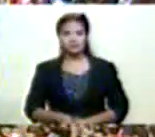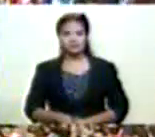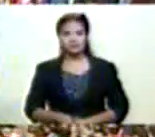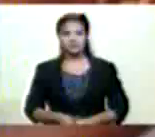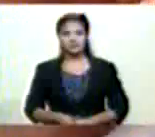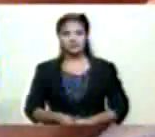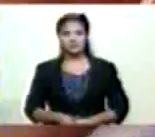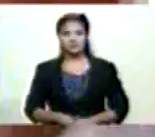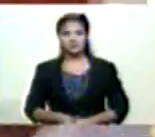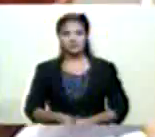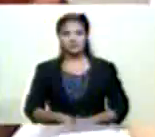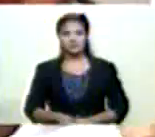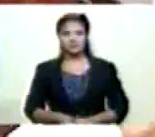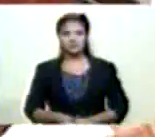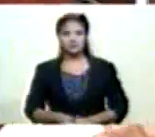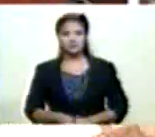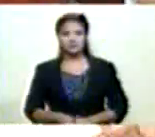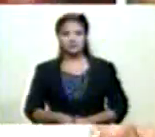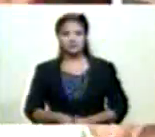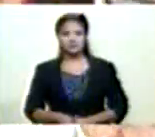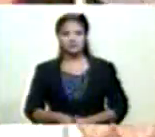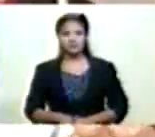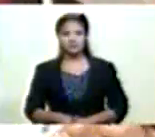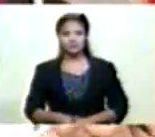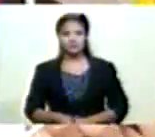justicia.